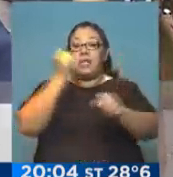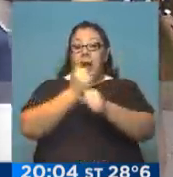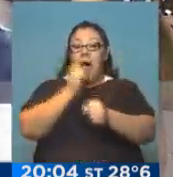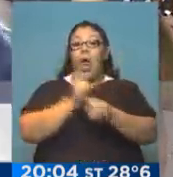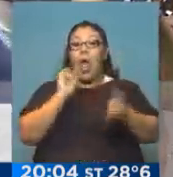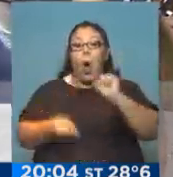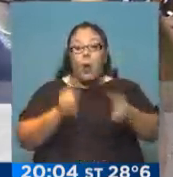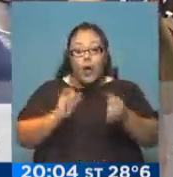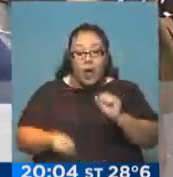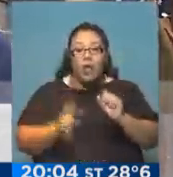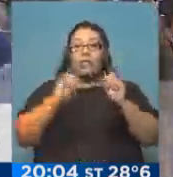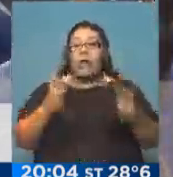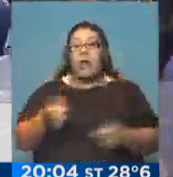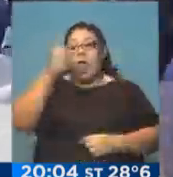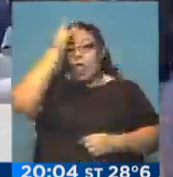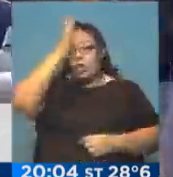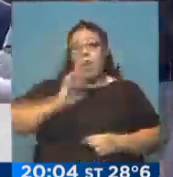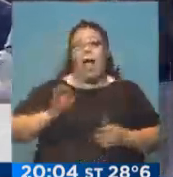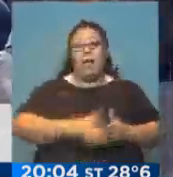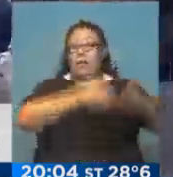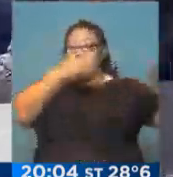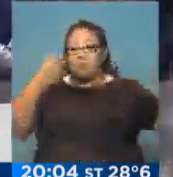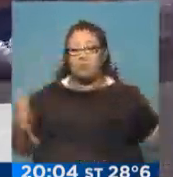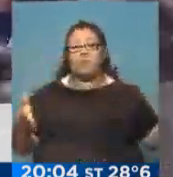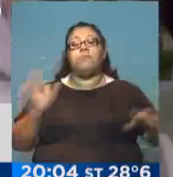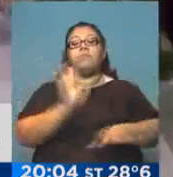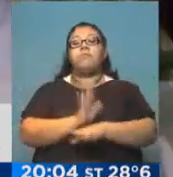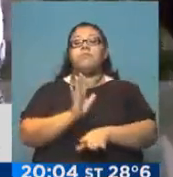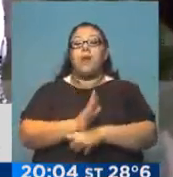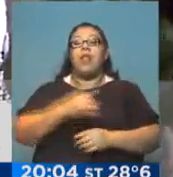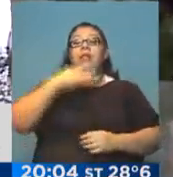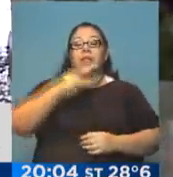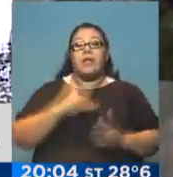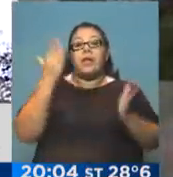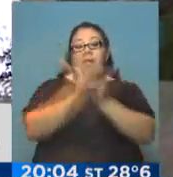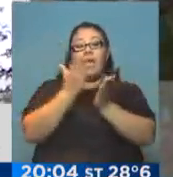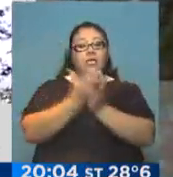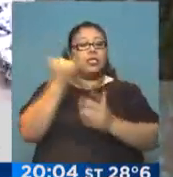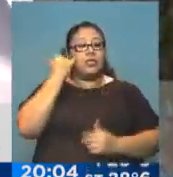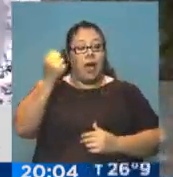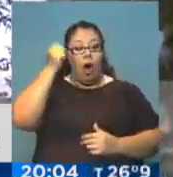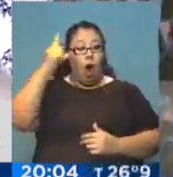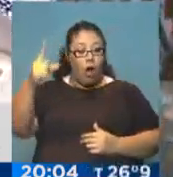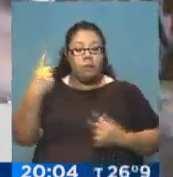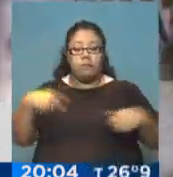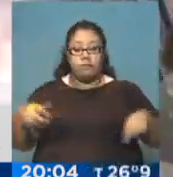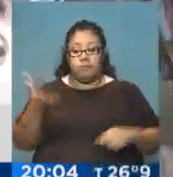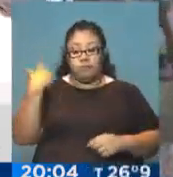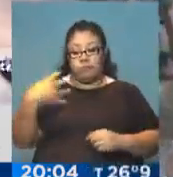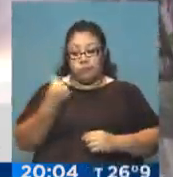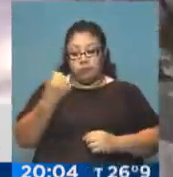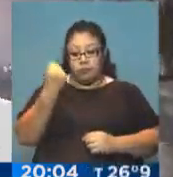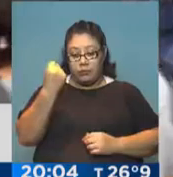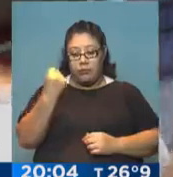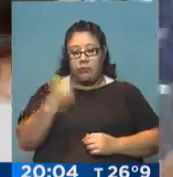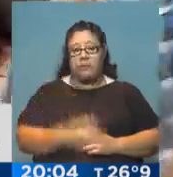que en estos últimos 12 años ha forjado un piso de conciencia y de derechos forjados y adquiridos en donde obviamente y a